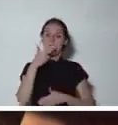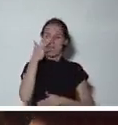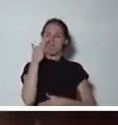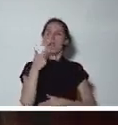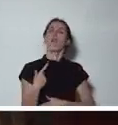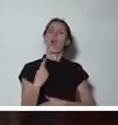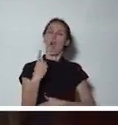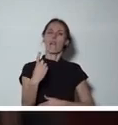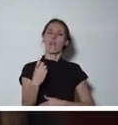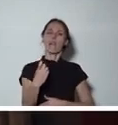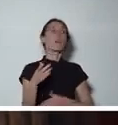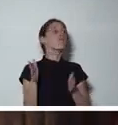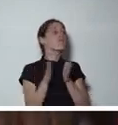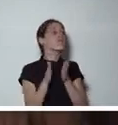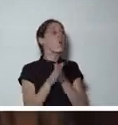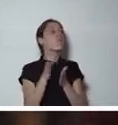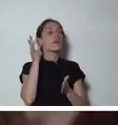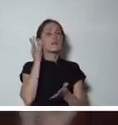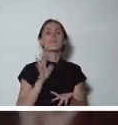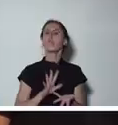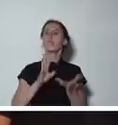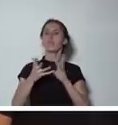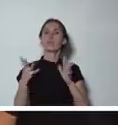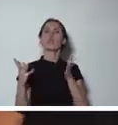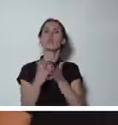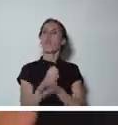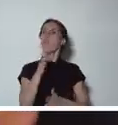todo porque tiene que ser